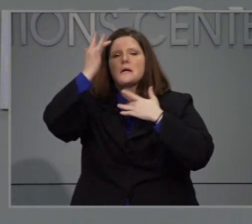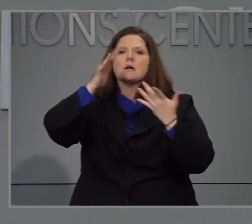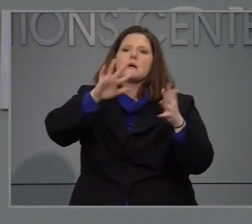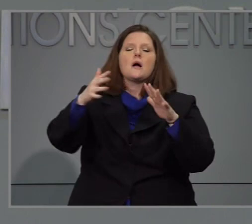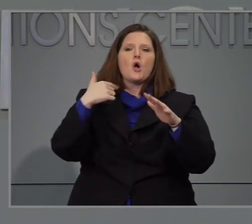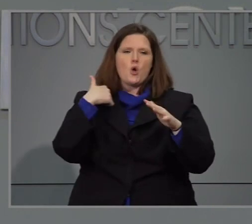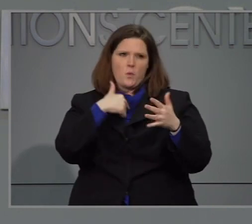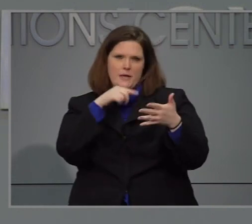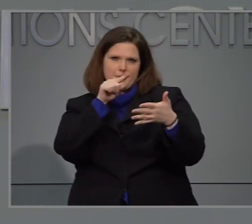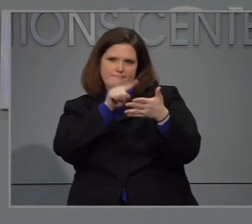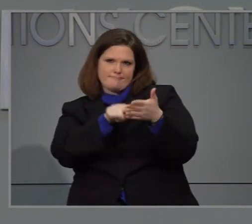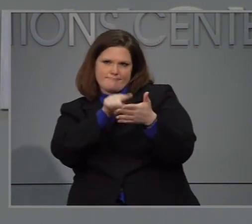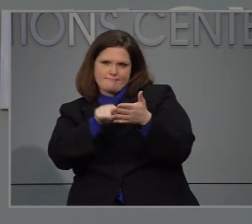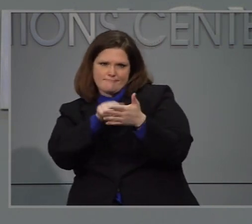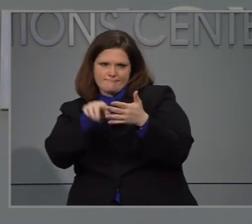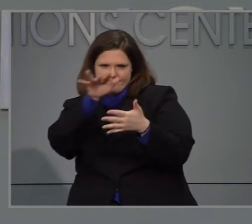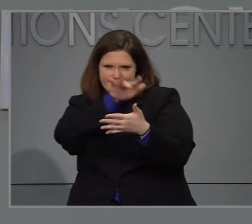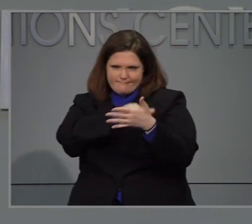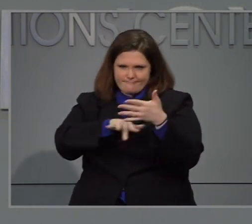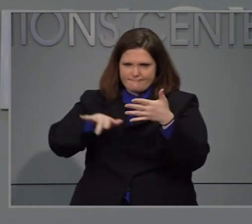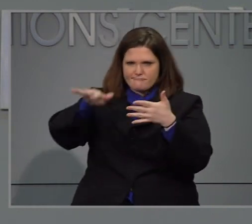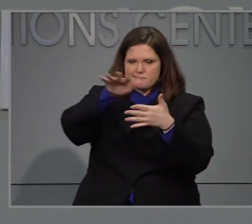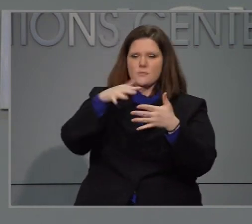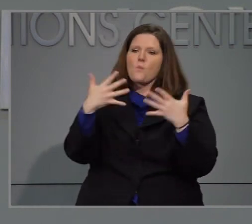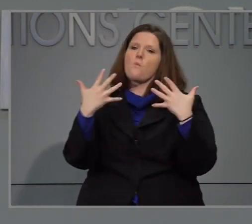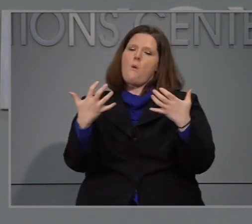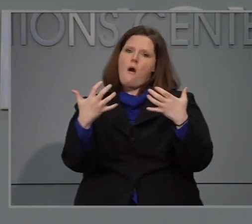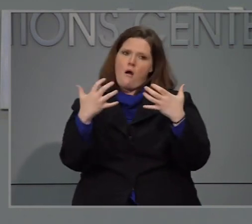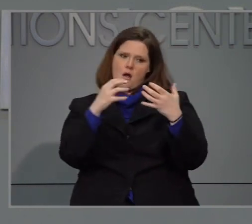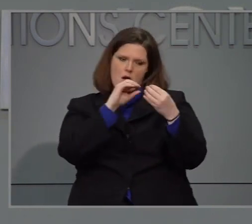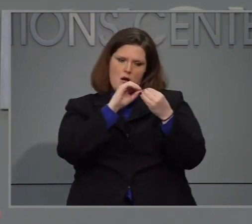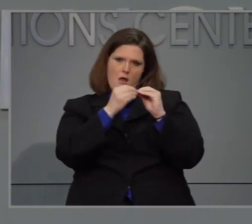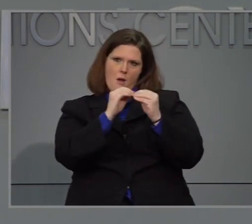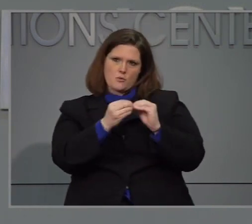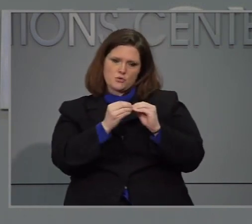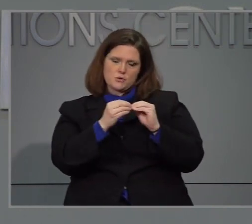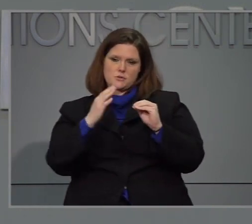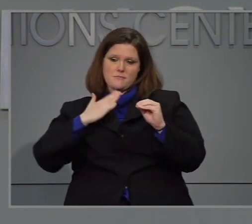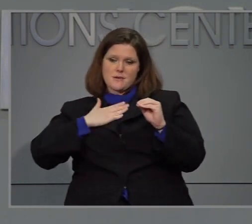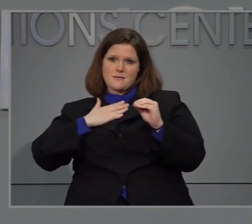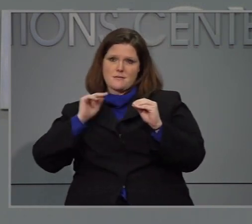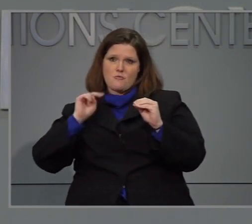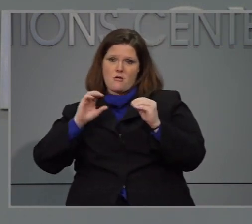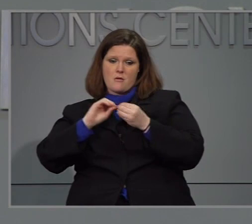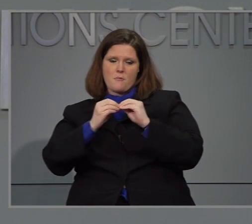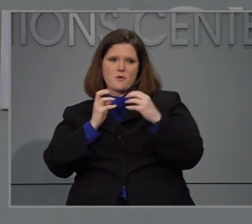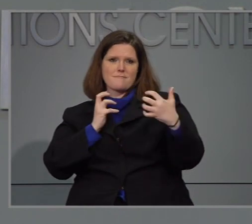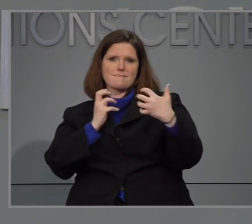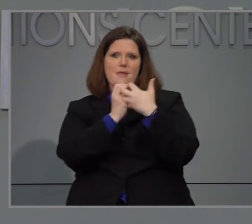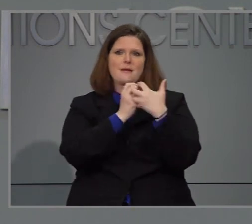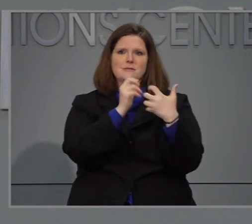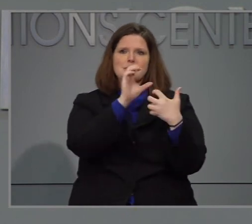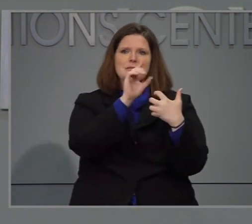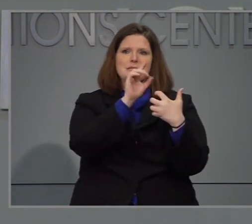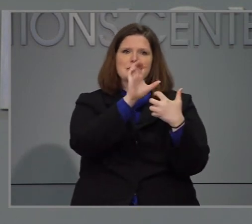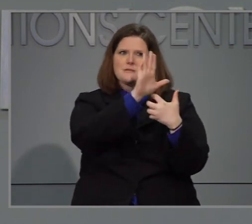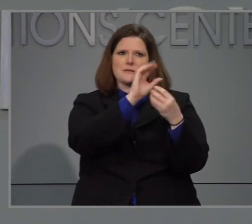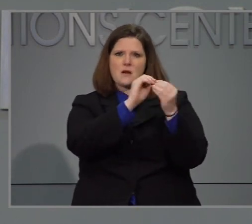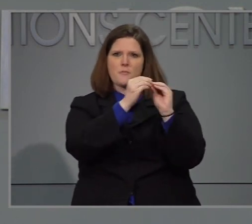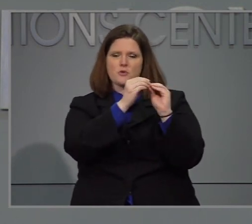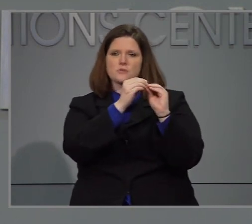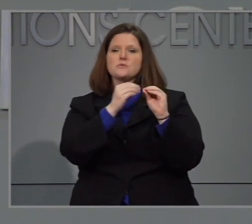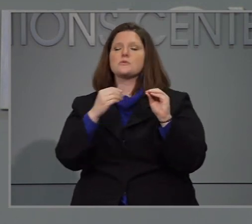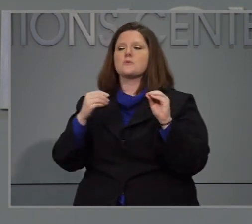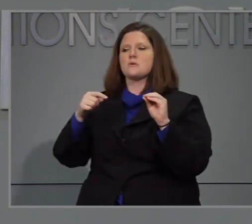estado haciendo este trabajo durante un tiempo para tener las mismas cifras que, por ejemplo, usa la CDC. Nuestros equipos han